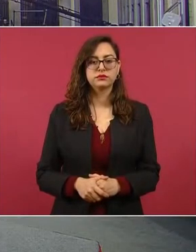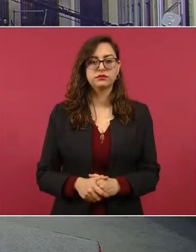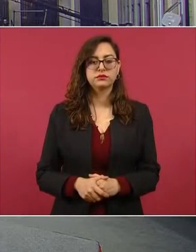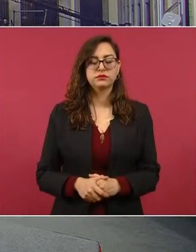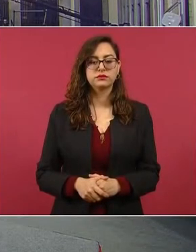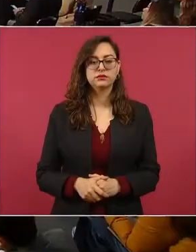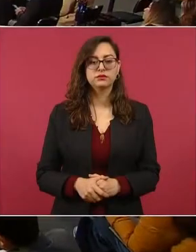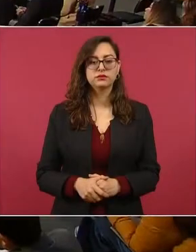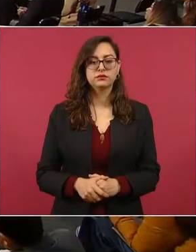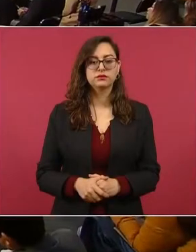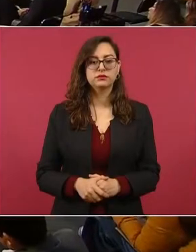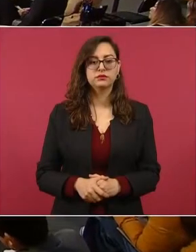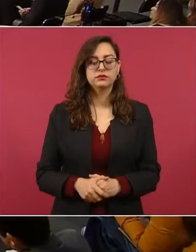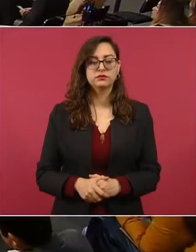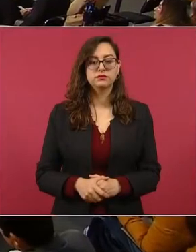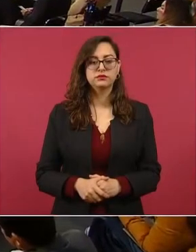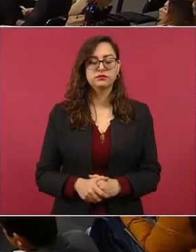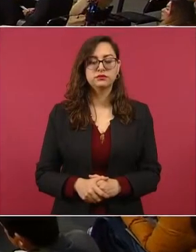Extorsión.